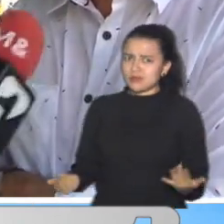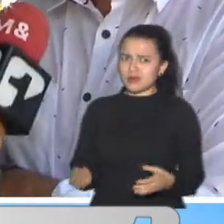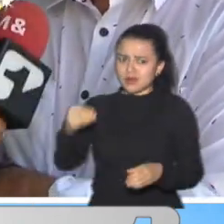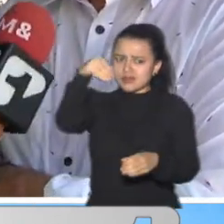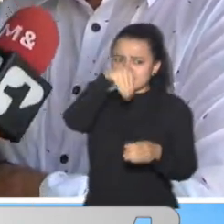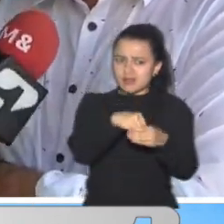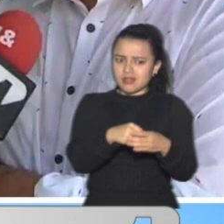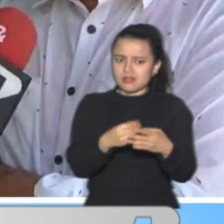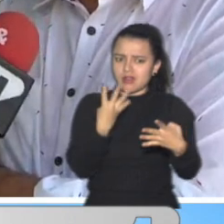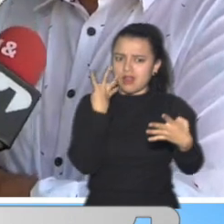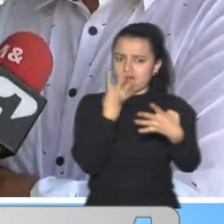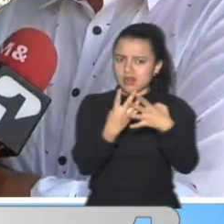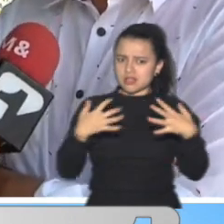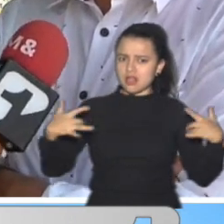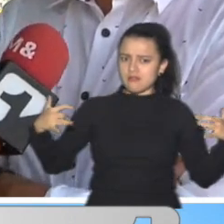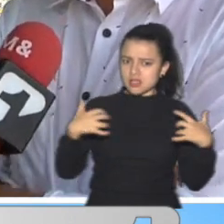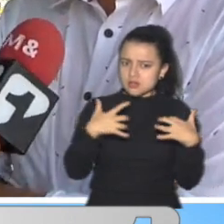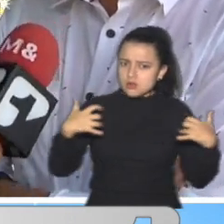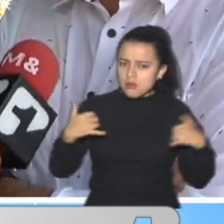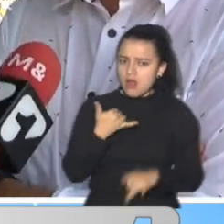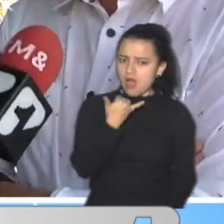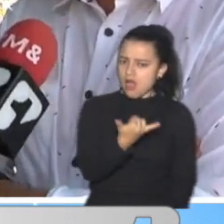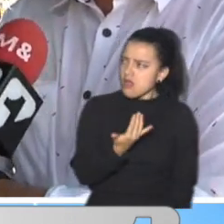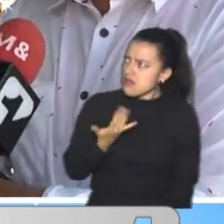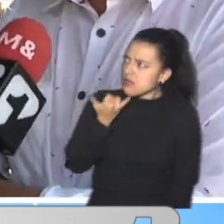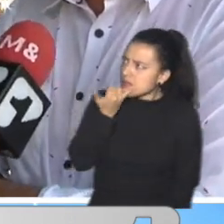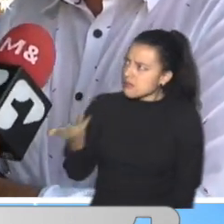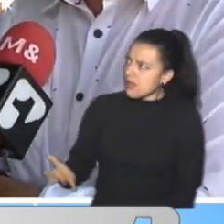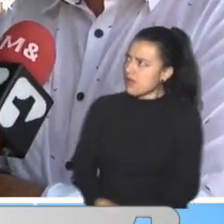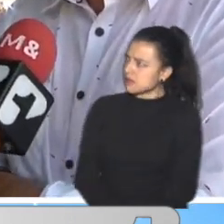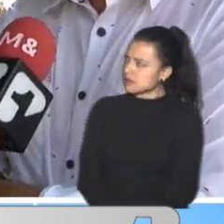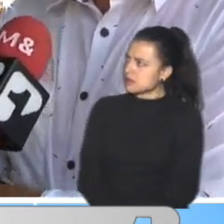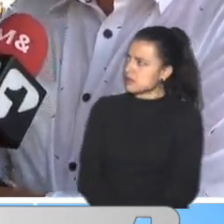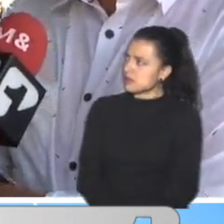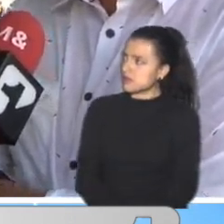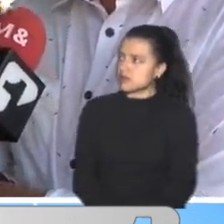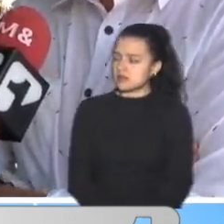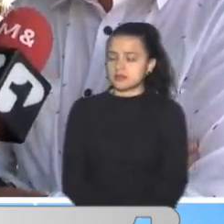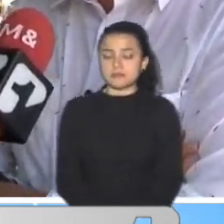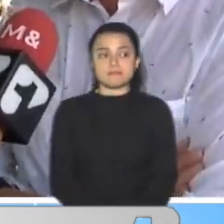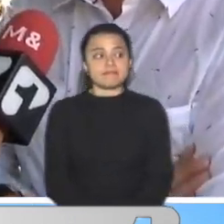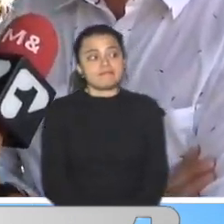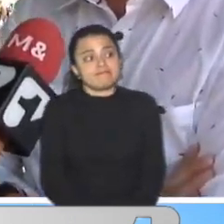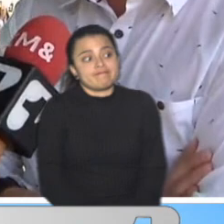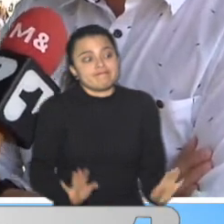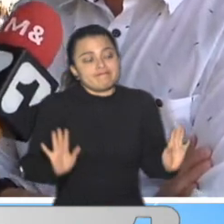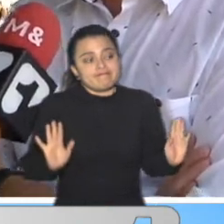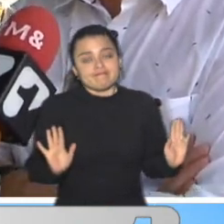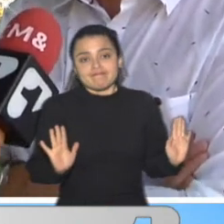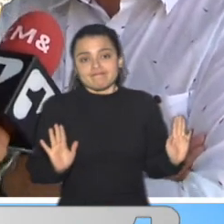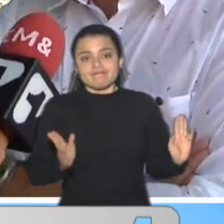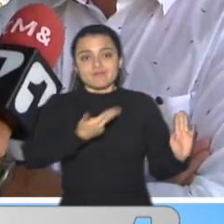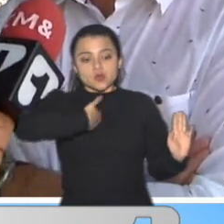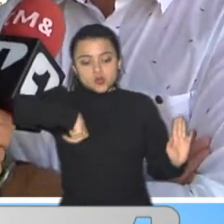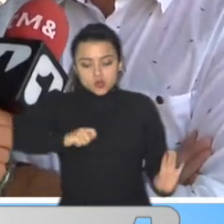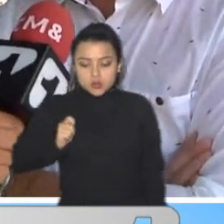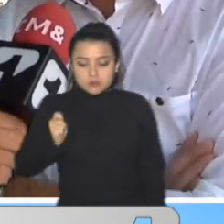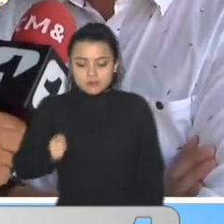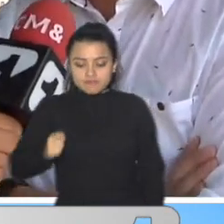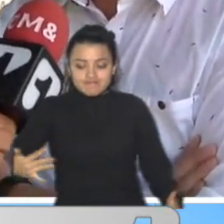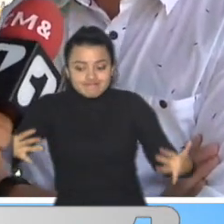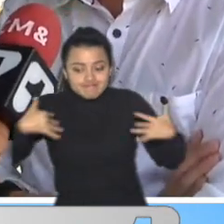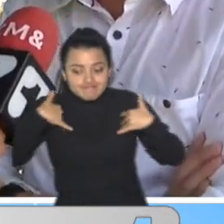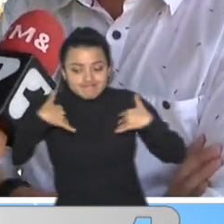libertad desafortunadamente estamos sometidos no a las necesidades y el requerimiento que tengamos nosotros como representantes de las